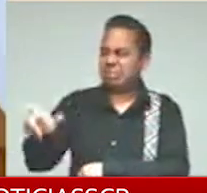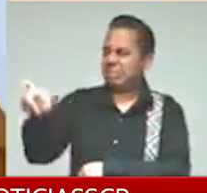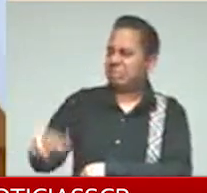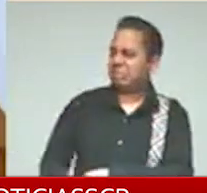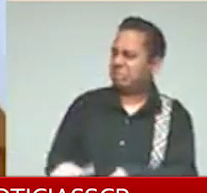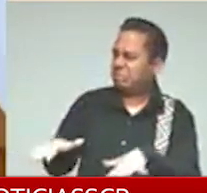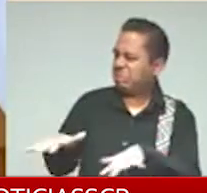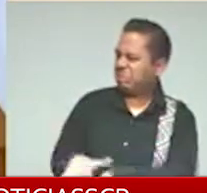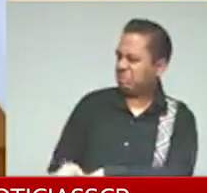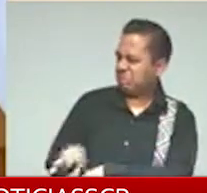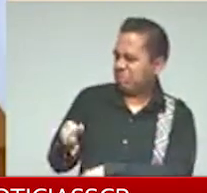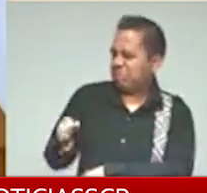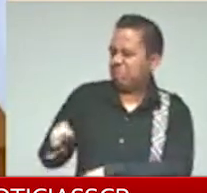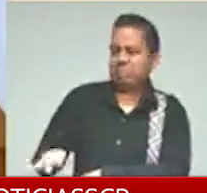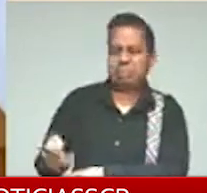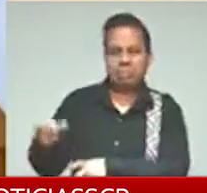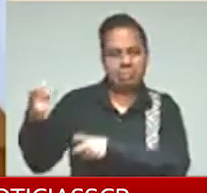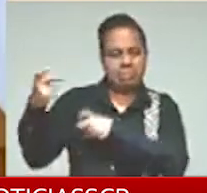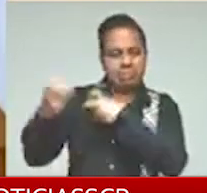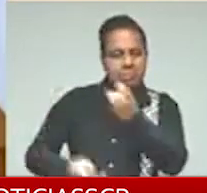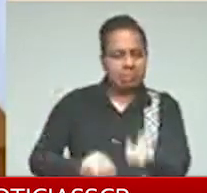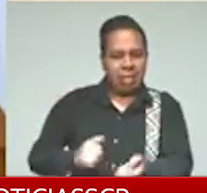grosera, agresiva